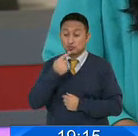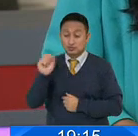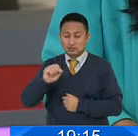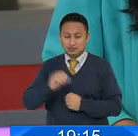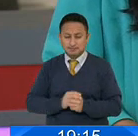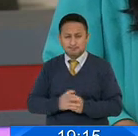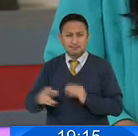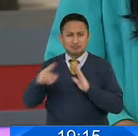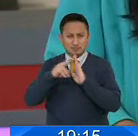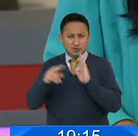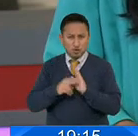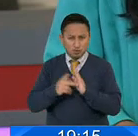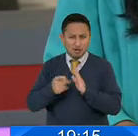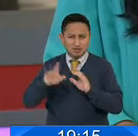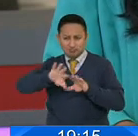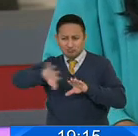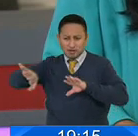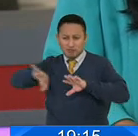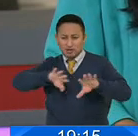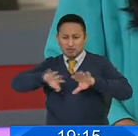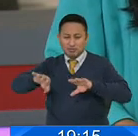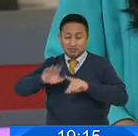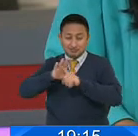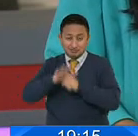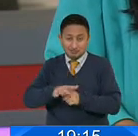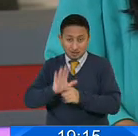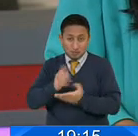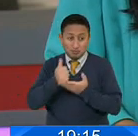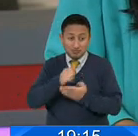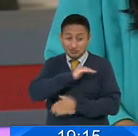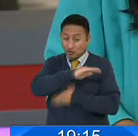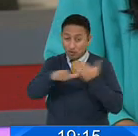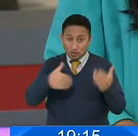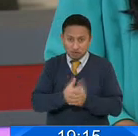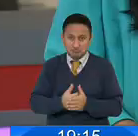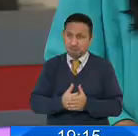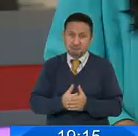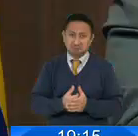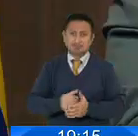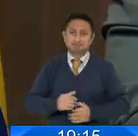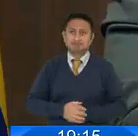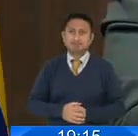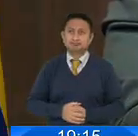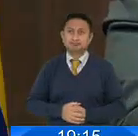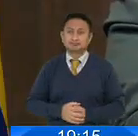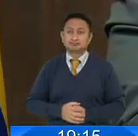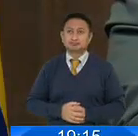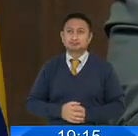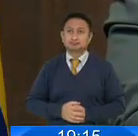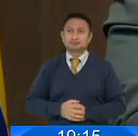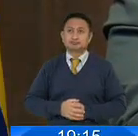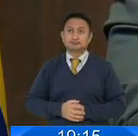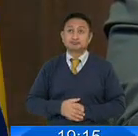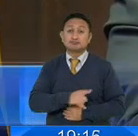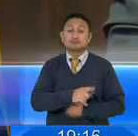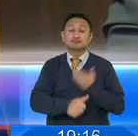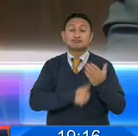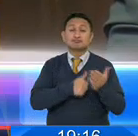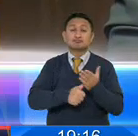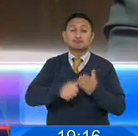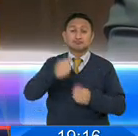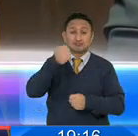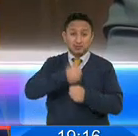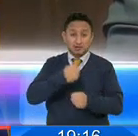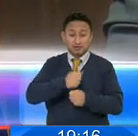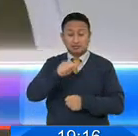es discriminatoria y no beneficiaría a todo el personal. Y que ahora tiene que servir. De acuerdo al ministro de Trabajo Andrés Ich,